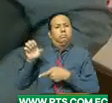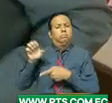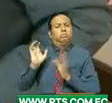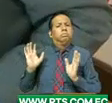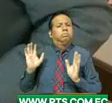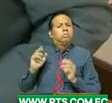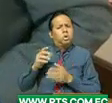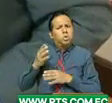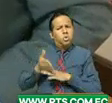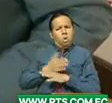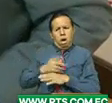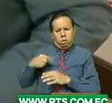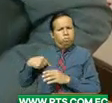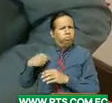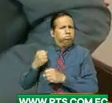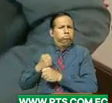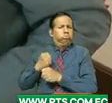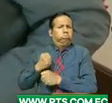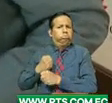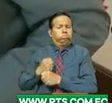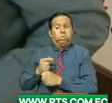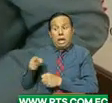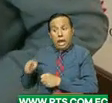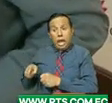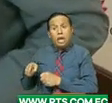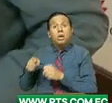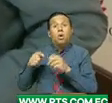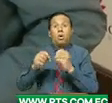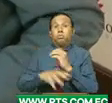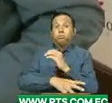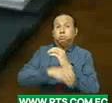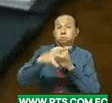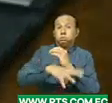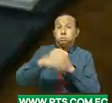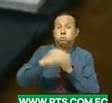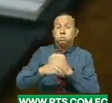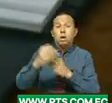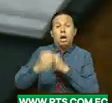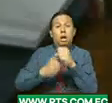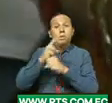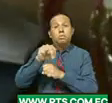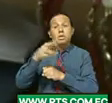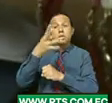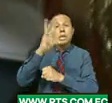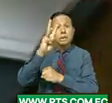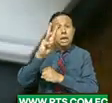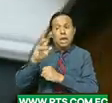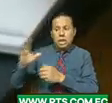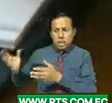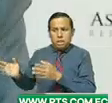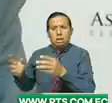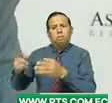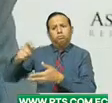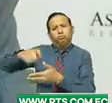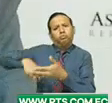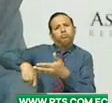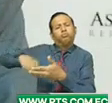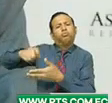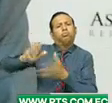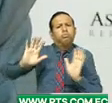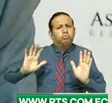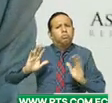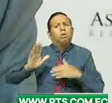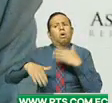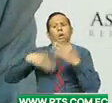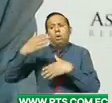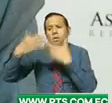firmar un contrato con la estatal petrolera en 2016 y terminó en 2019. El juez de